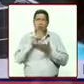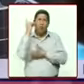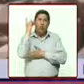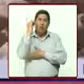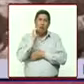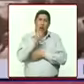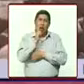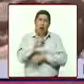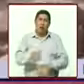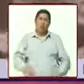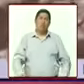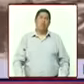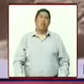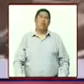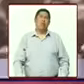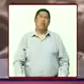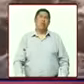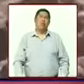bolivianos diarios.